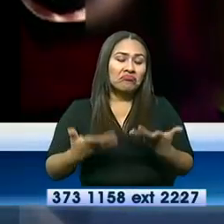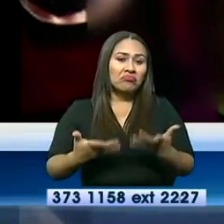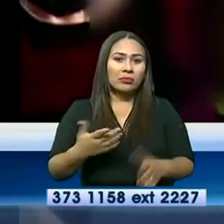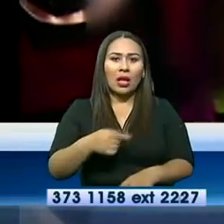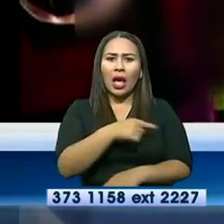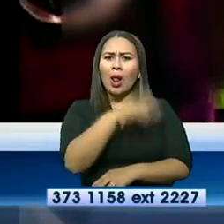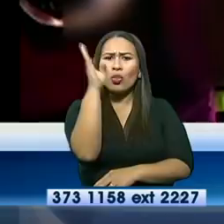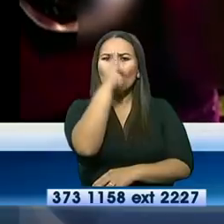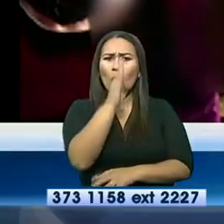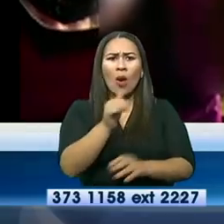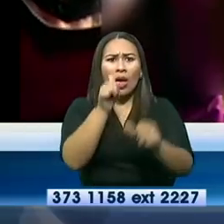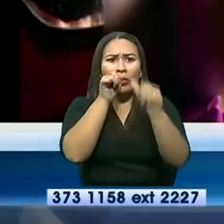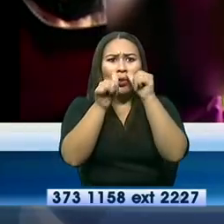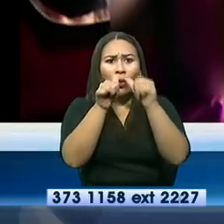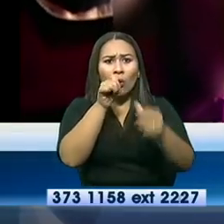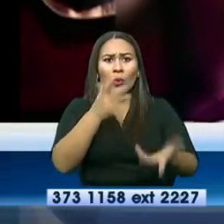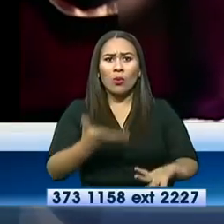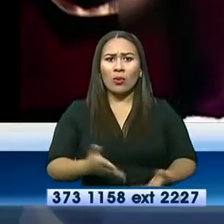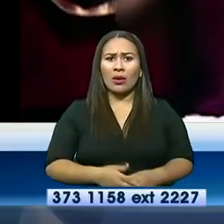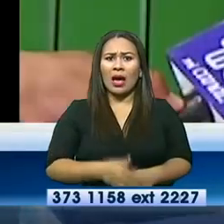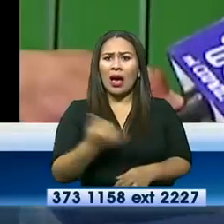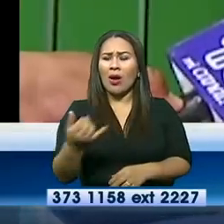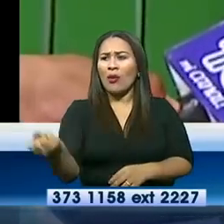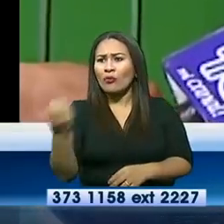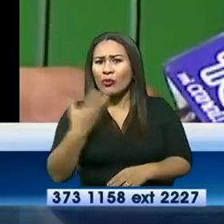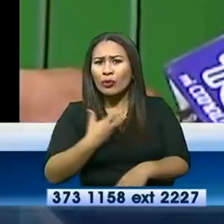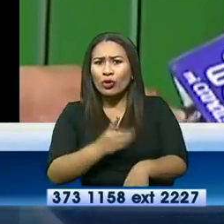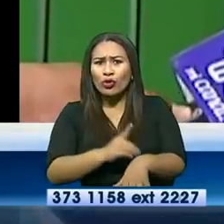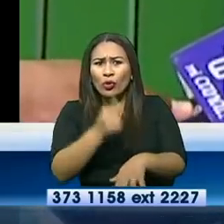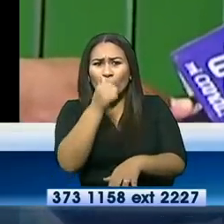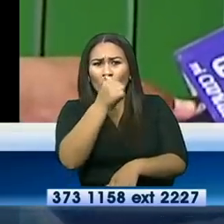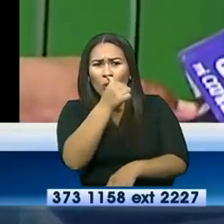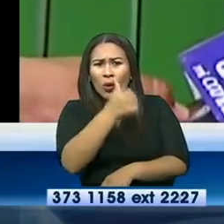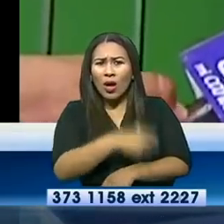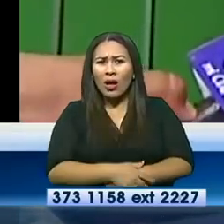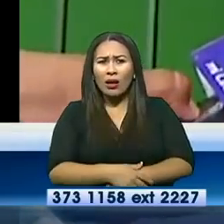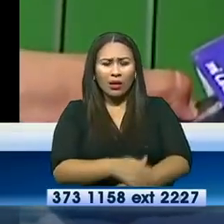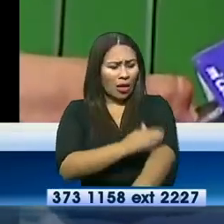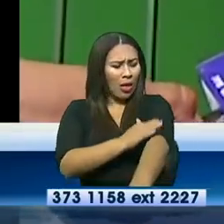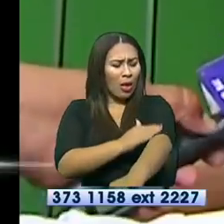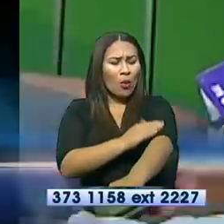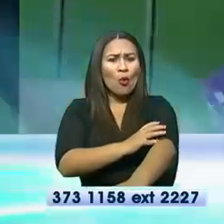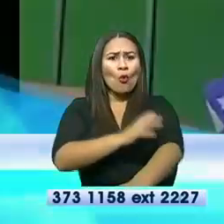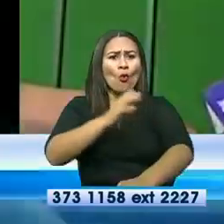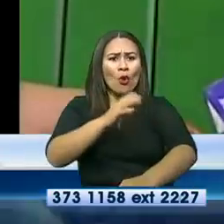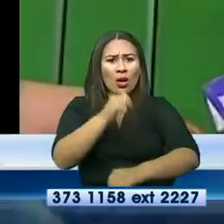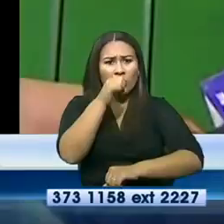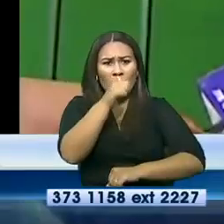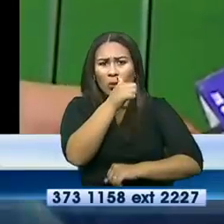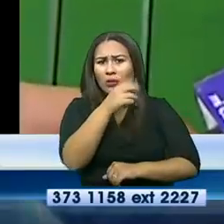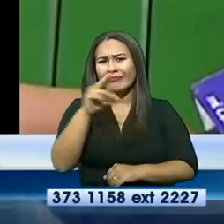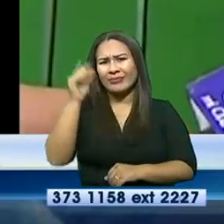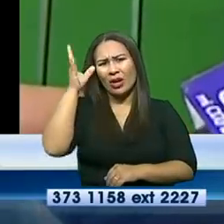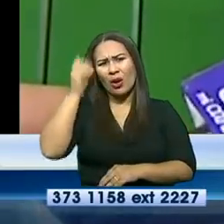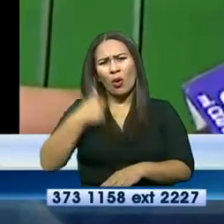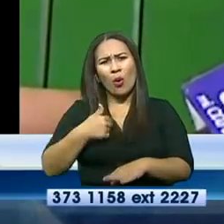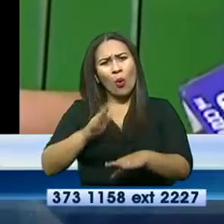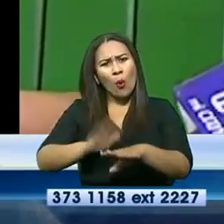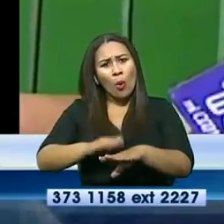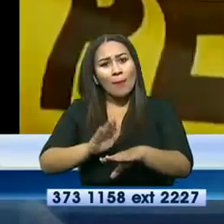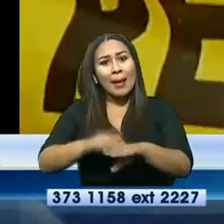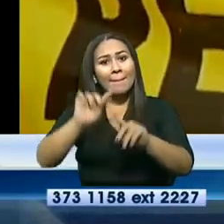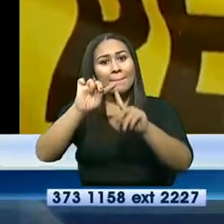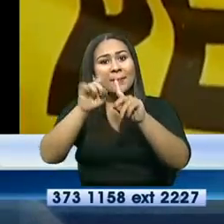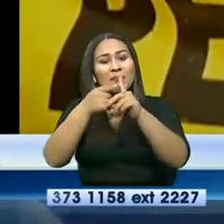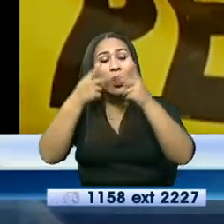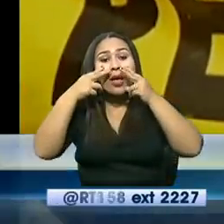droga, para que ahora vengan a decir que está drogado. Me vine a amenazar, no, con motivo, que me culpa como que si yo tengo la culpa. Tiene que primero averiguar las cosas.